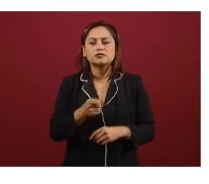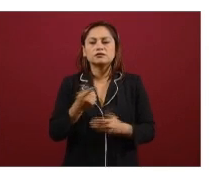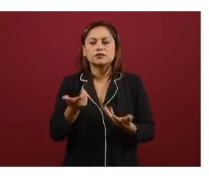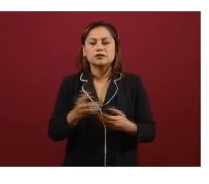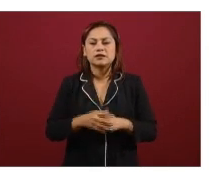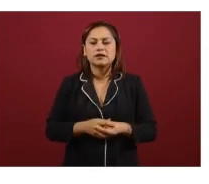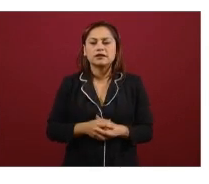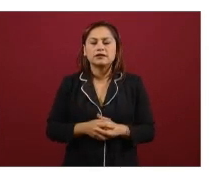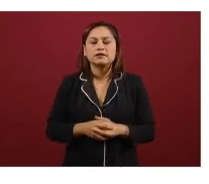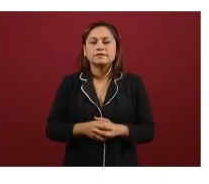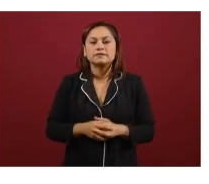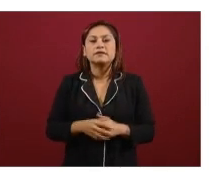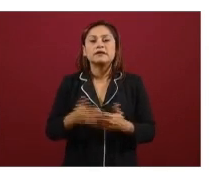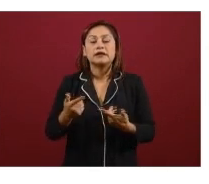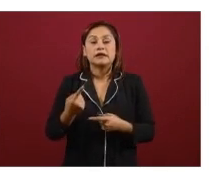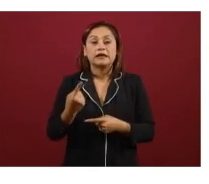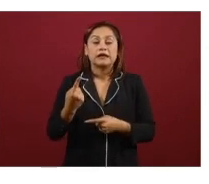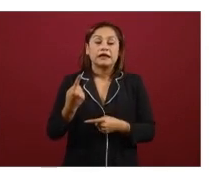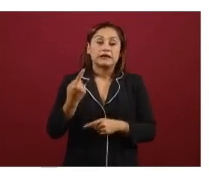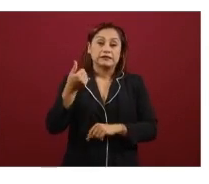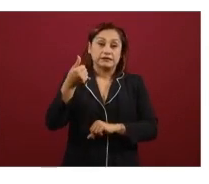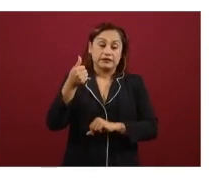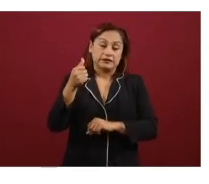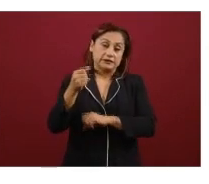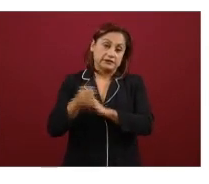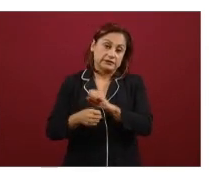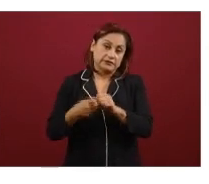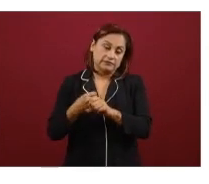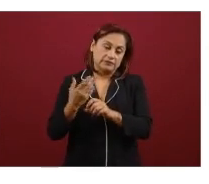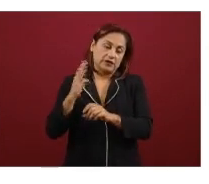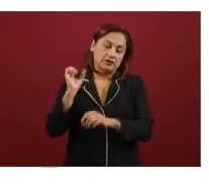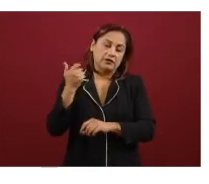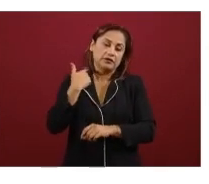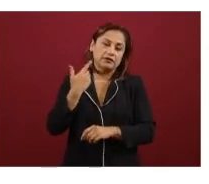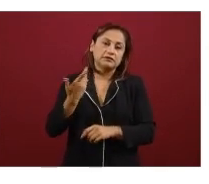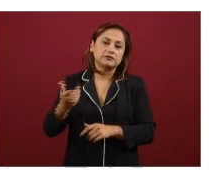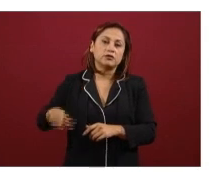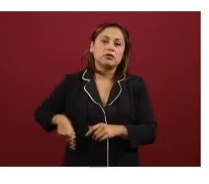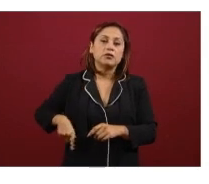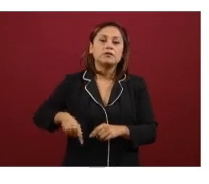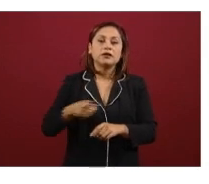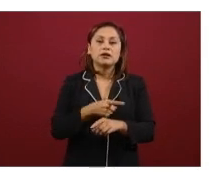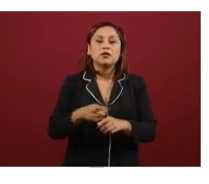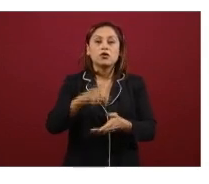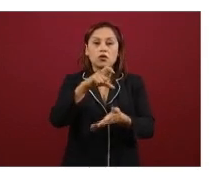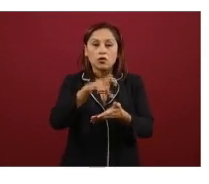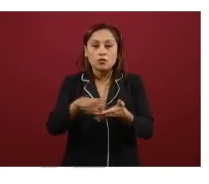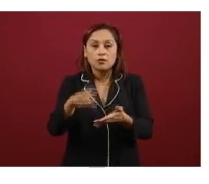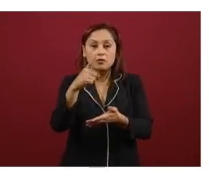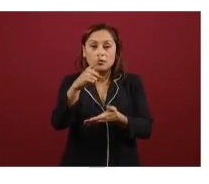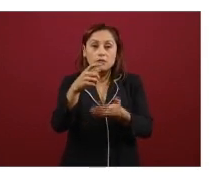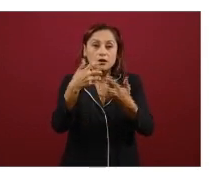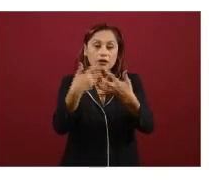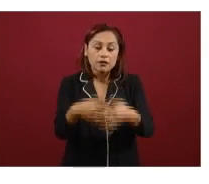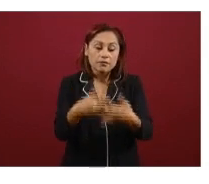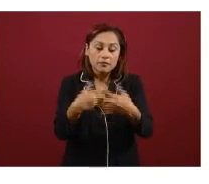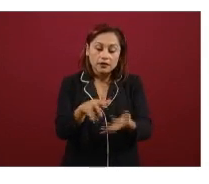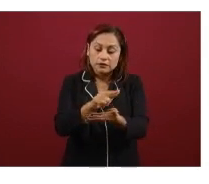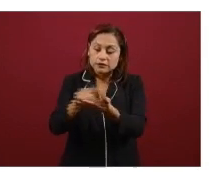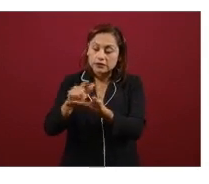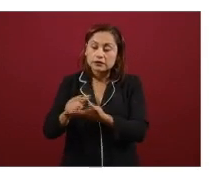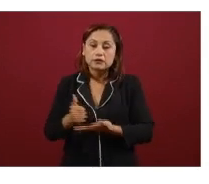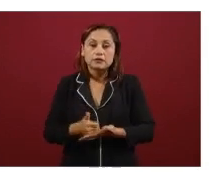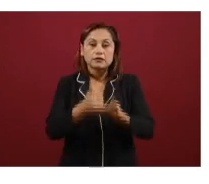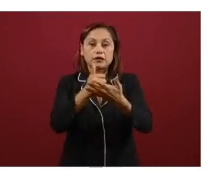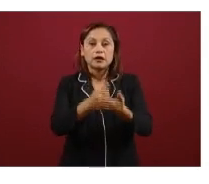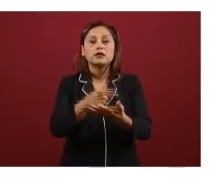el sexenio pasado, tenemos una sargacera, la cual se encuentra fuera de servicio. Nos vamos a poner de acuerdo con el